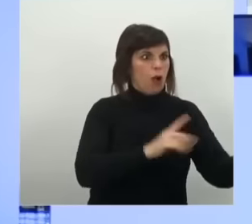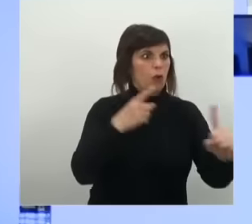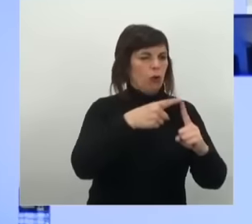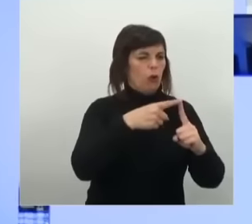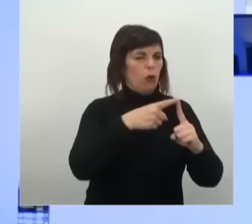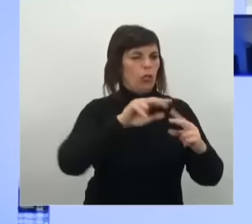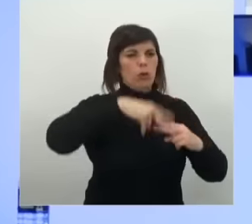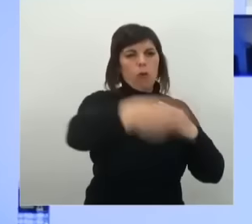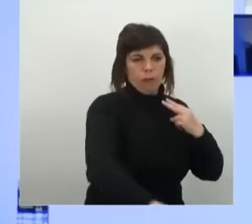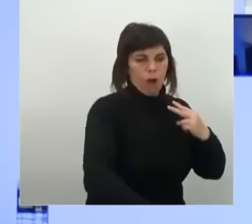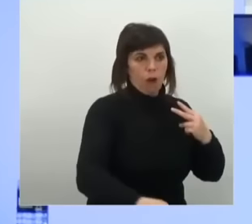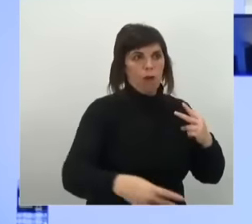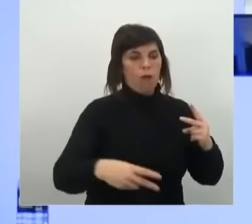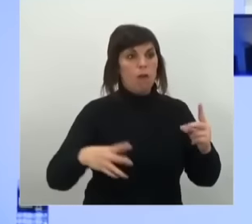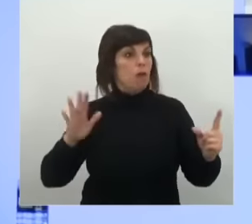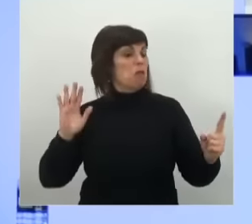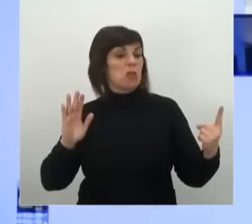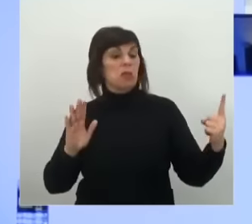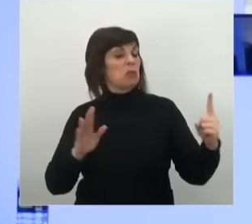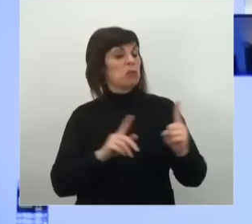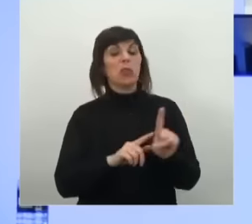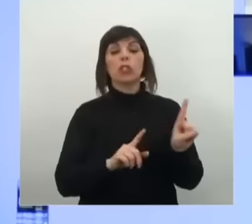al enemigo